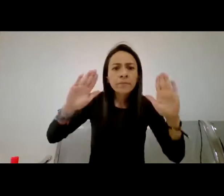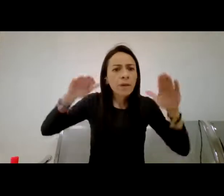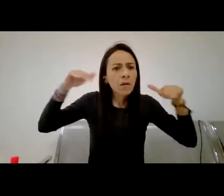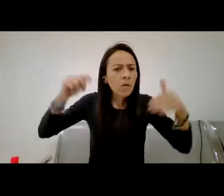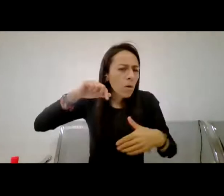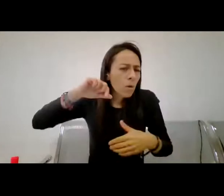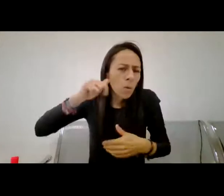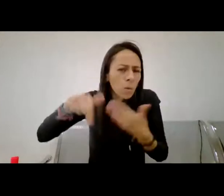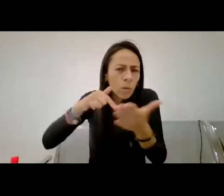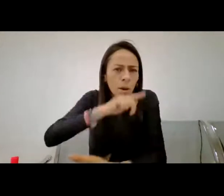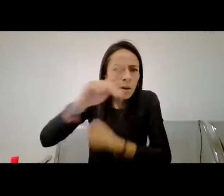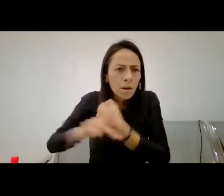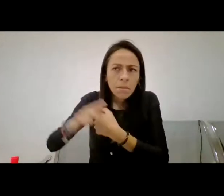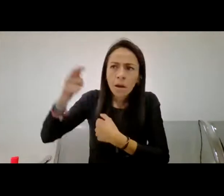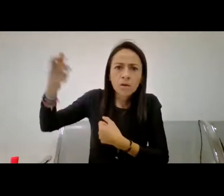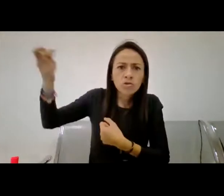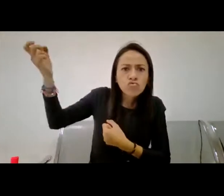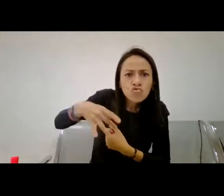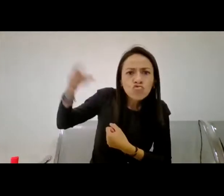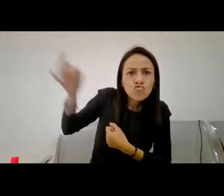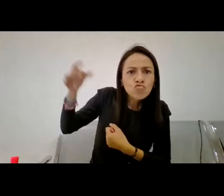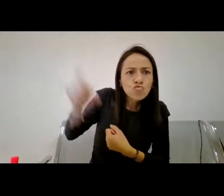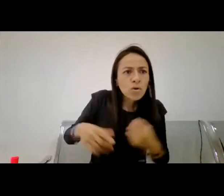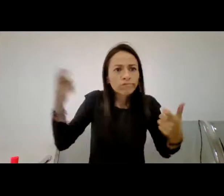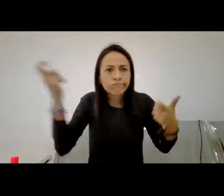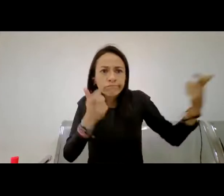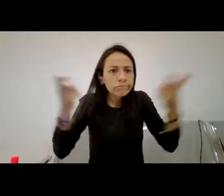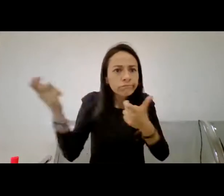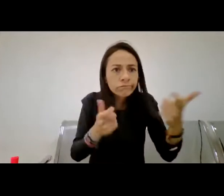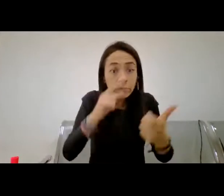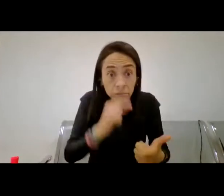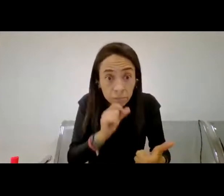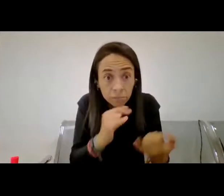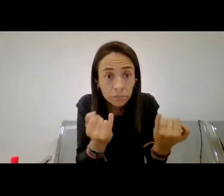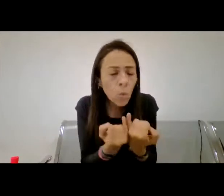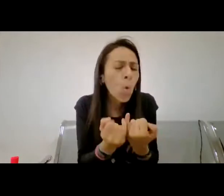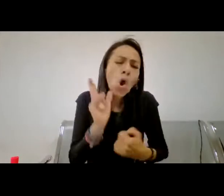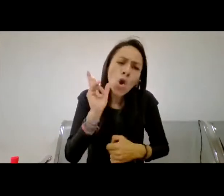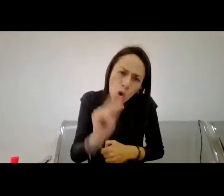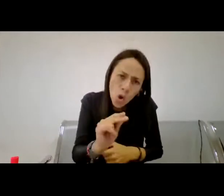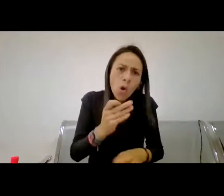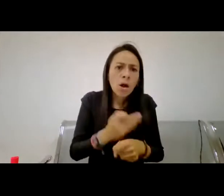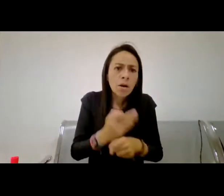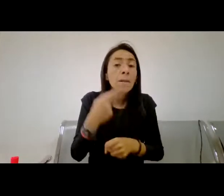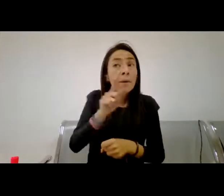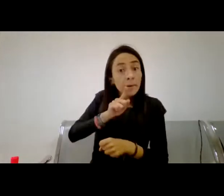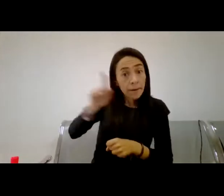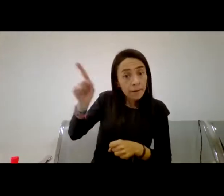pero tenemos una iniciativa en el Senado que tiene